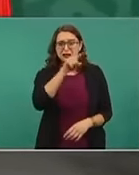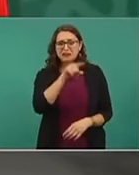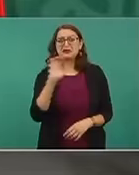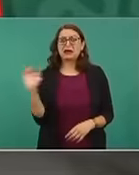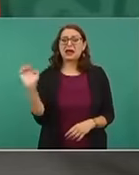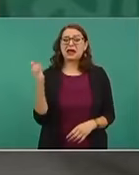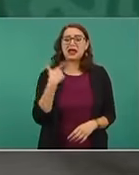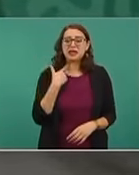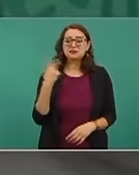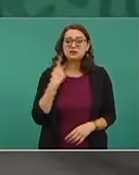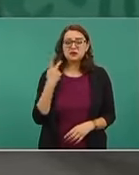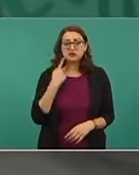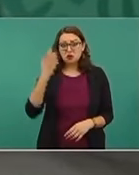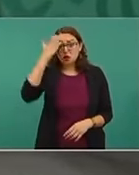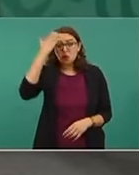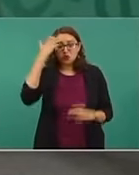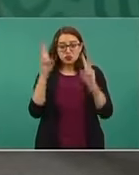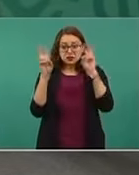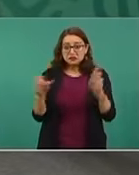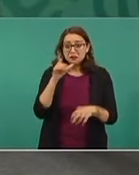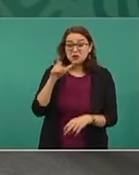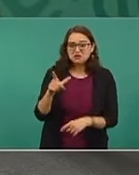la industria eléctrica,